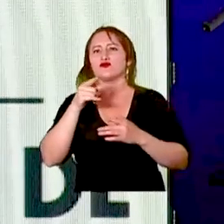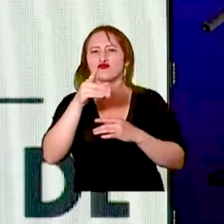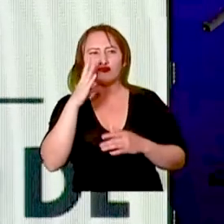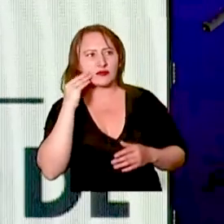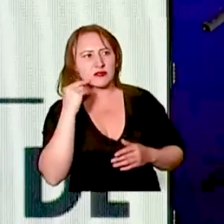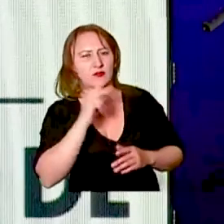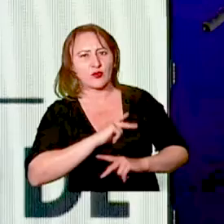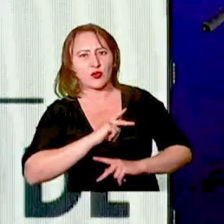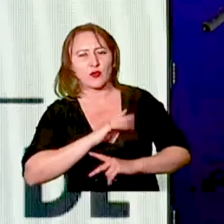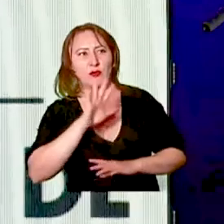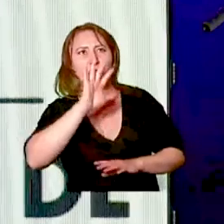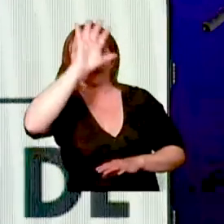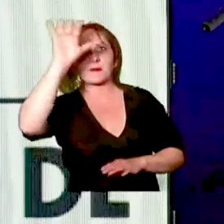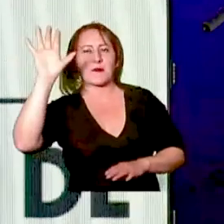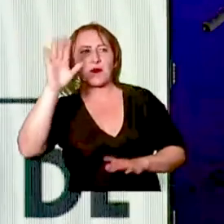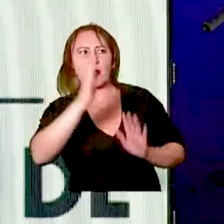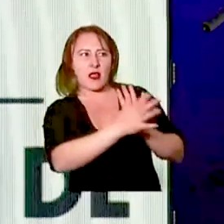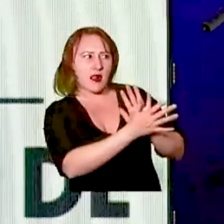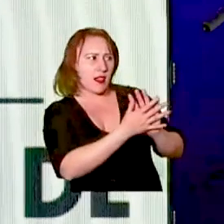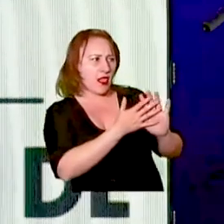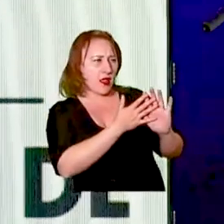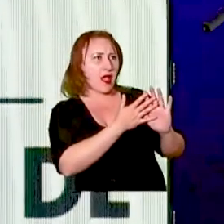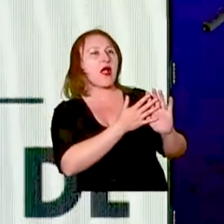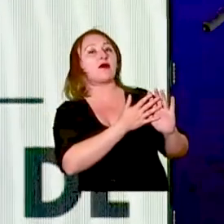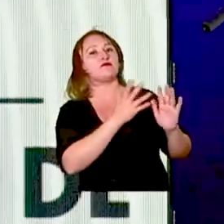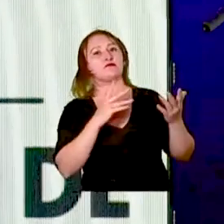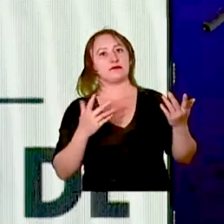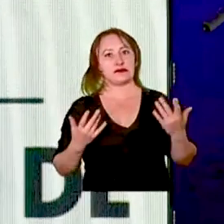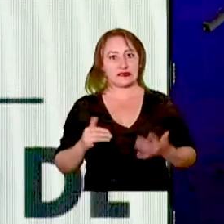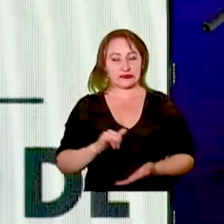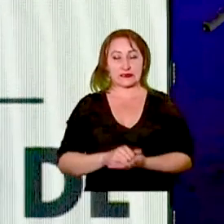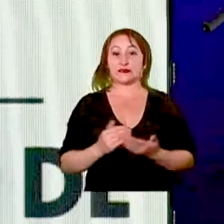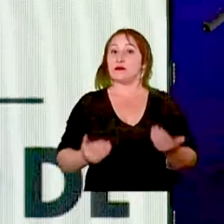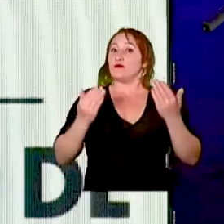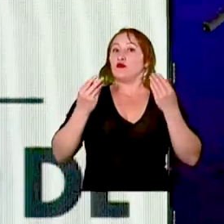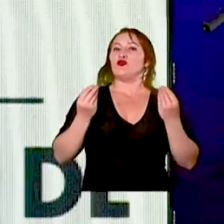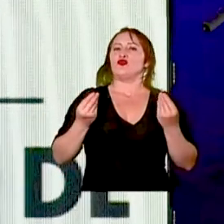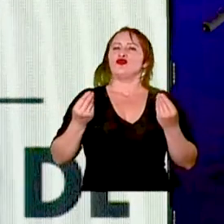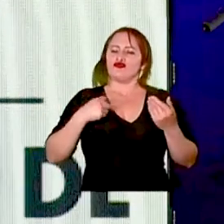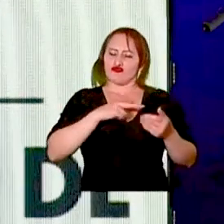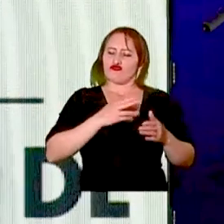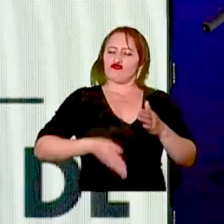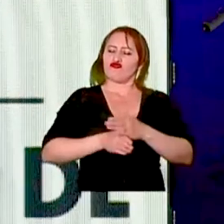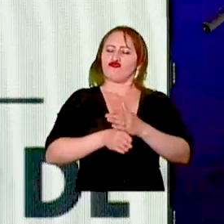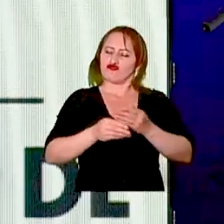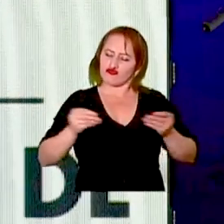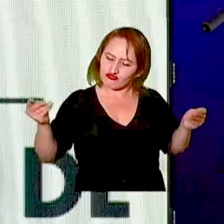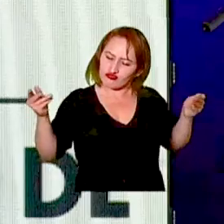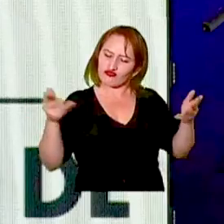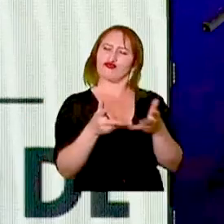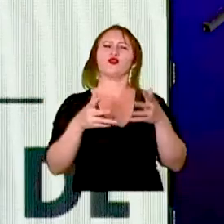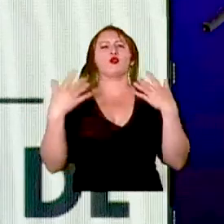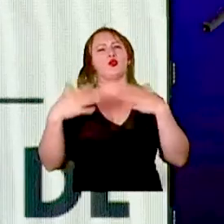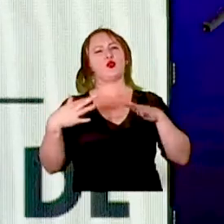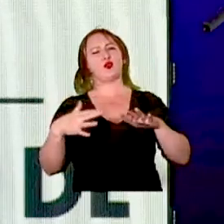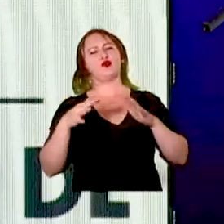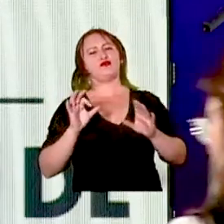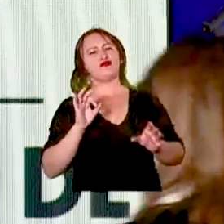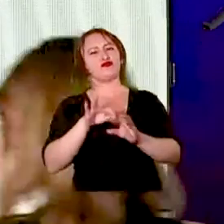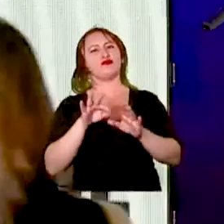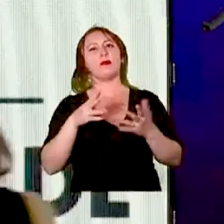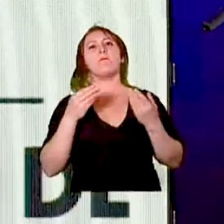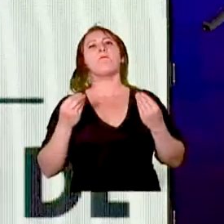propias experiencias en sus países, nos está sirviendo mucho y seguiremos con ellos aportando ese gran grano de